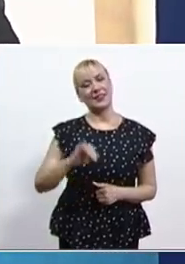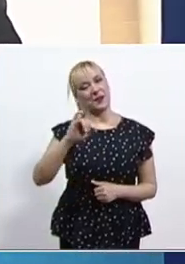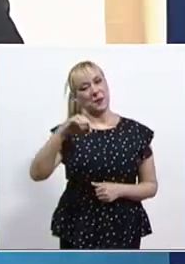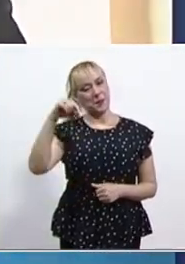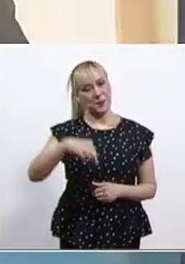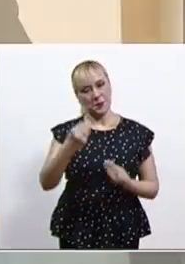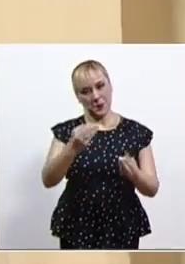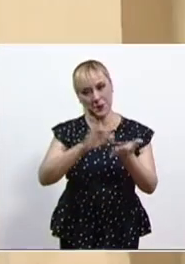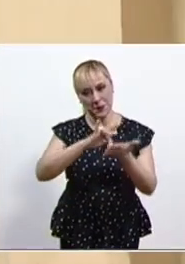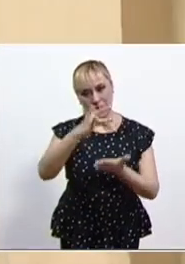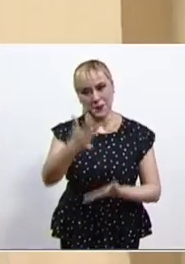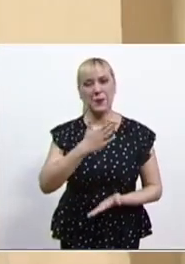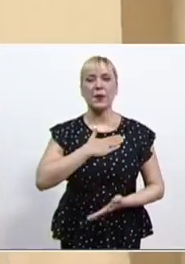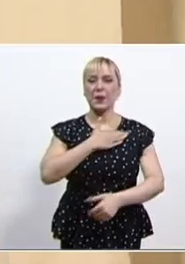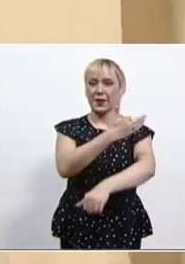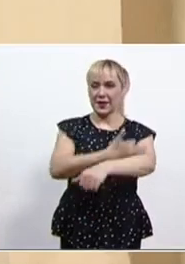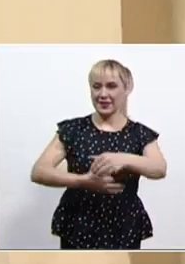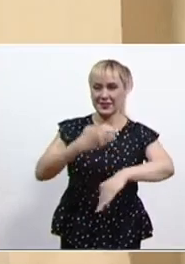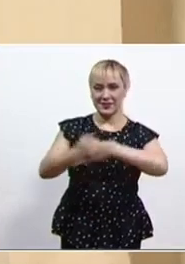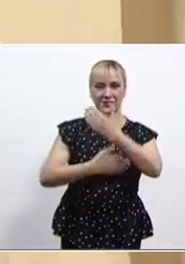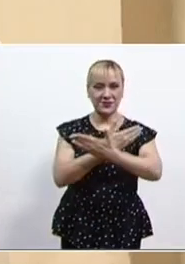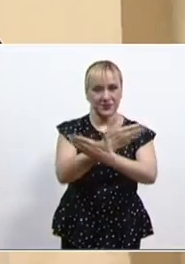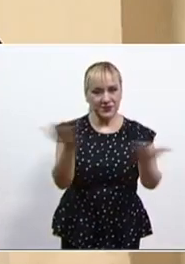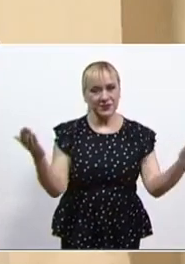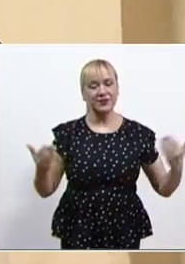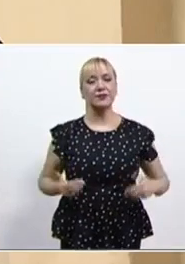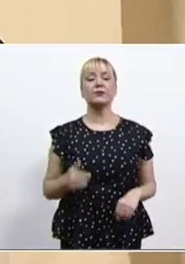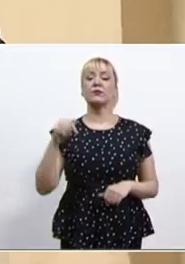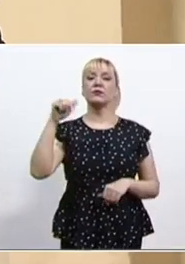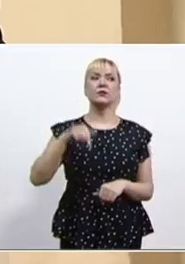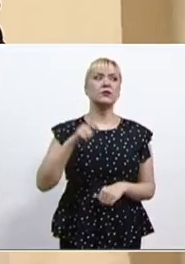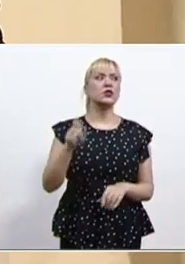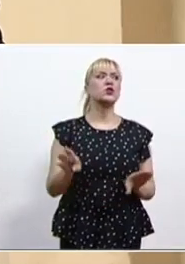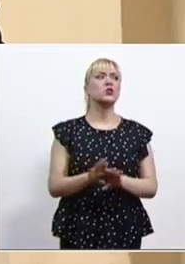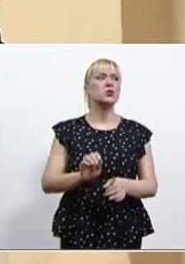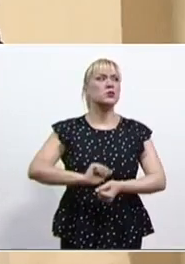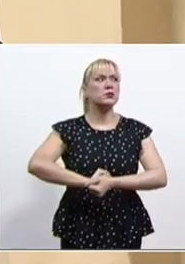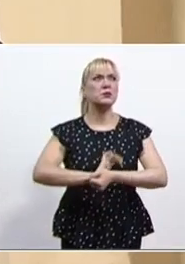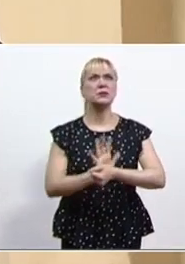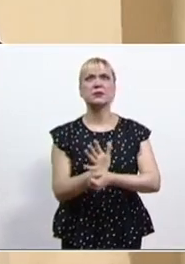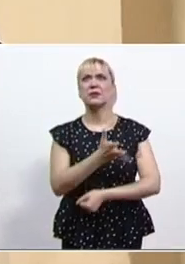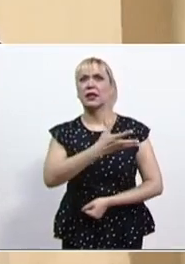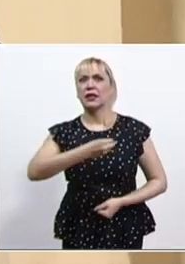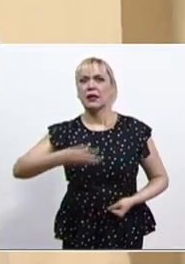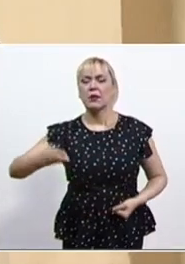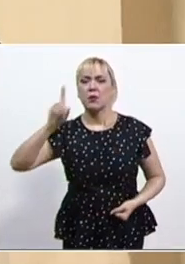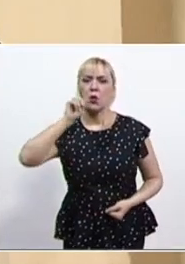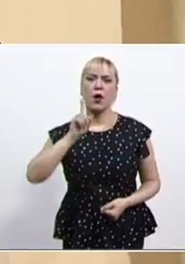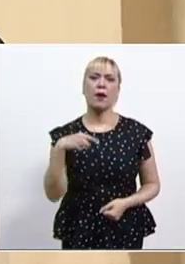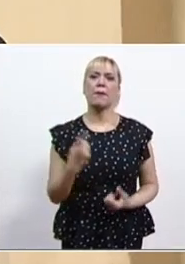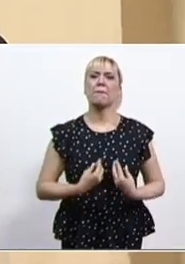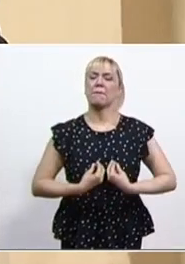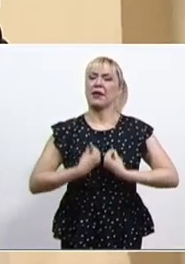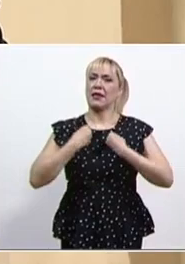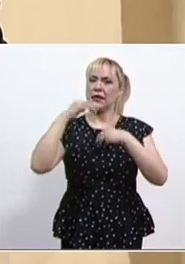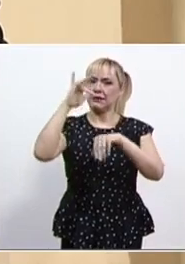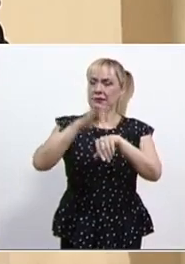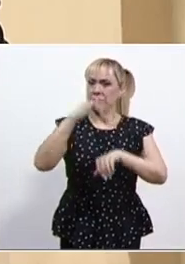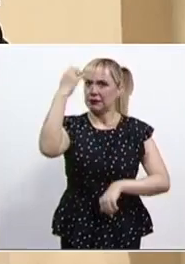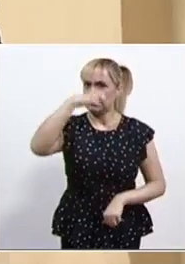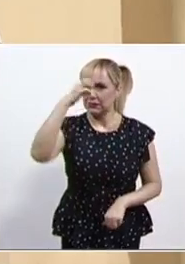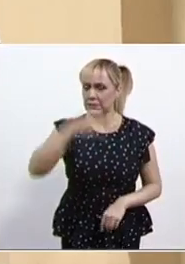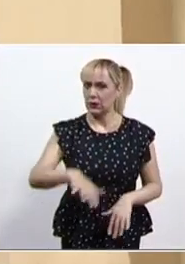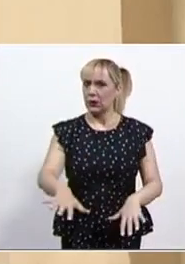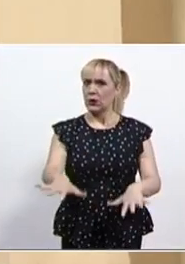Efectivamente, muchas gracias. Muy buenas tardes para todos. El impacto de la pandemia en la vida de las mujeres. Precisamente